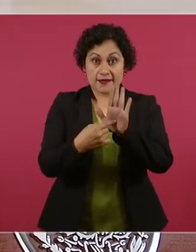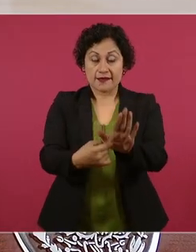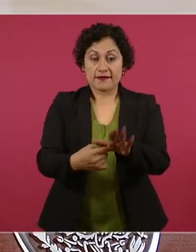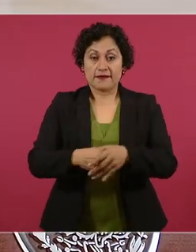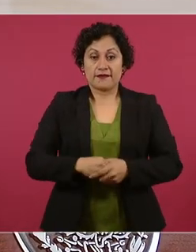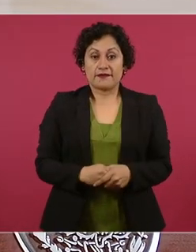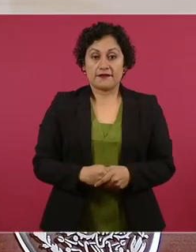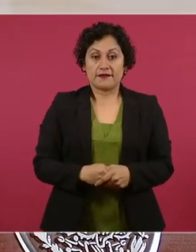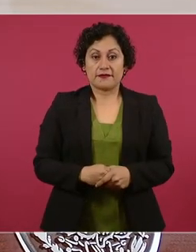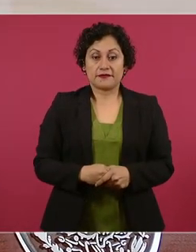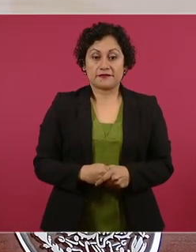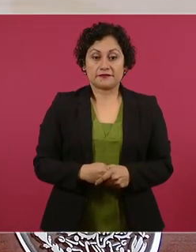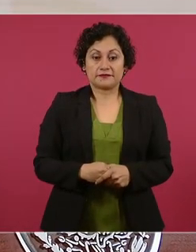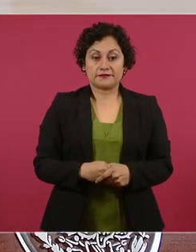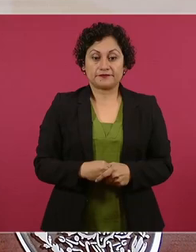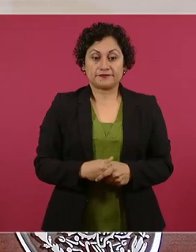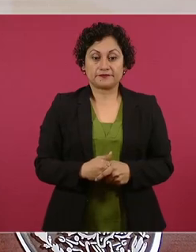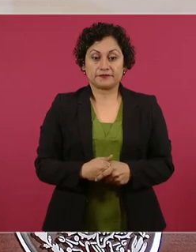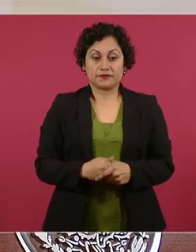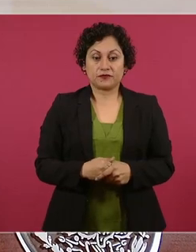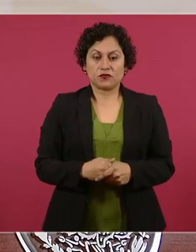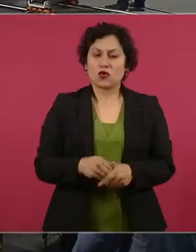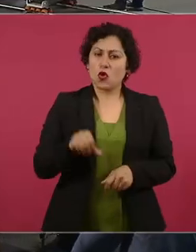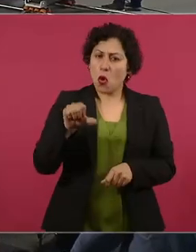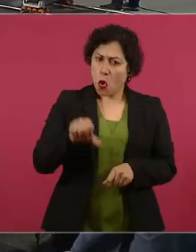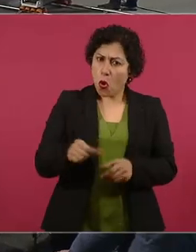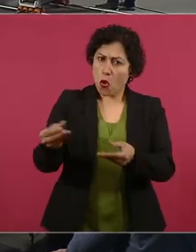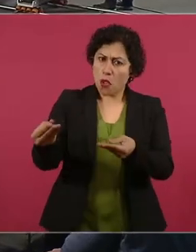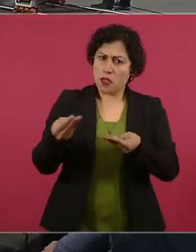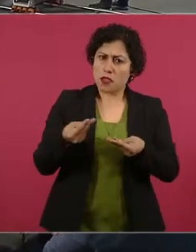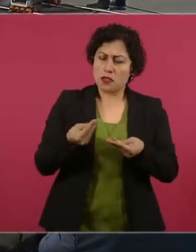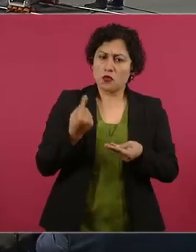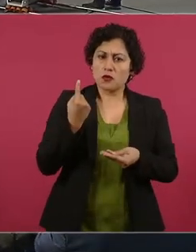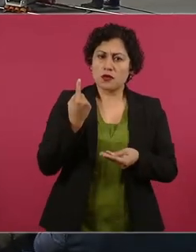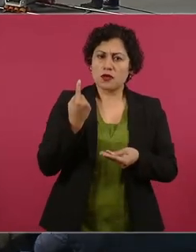No, hoy es mañana, porque es jueves. Hoy es miércoles. Pero hoy me pasaron una.